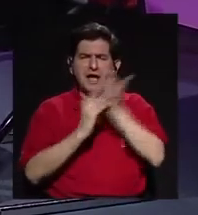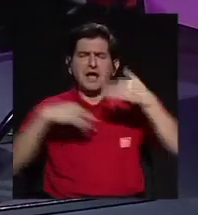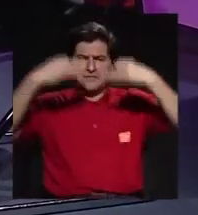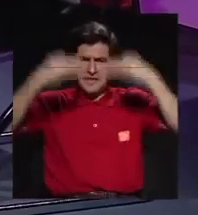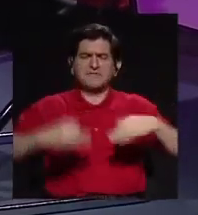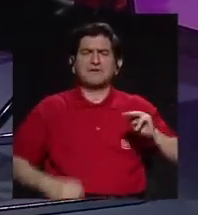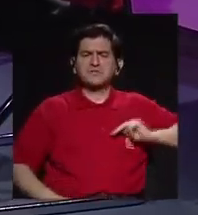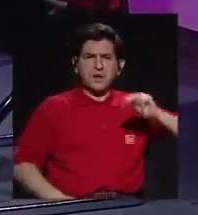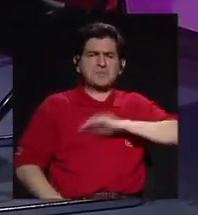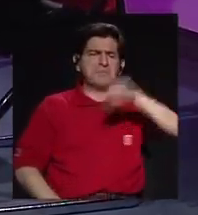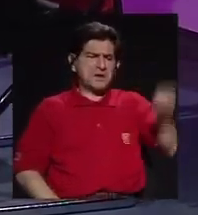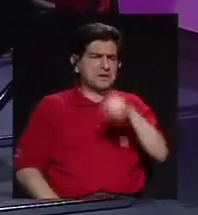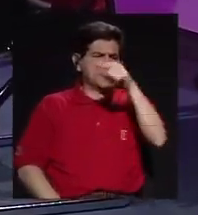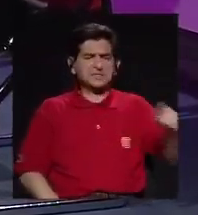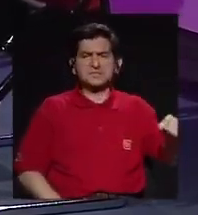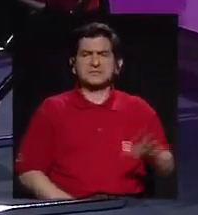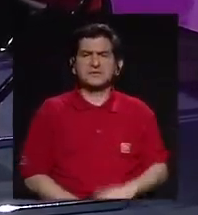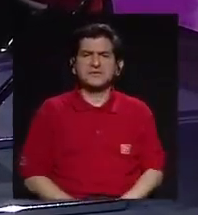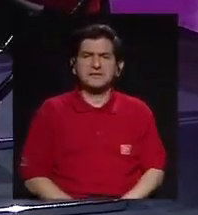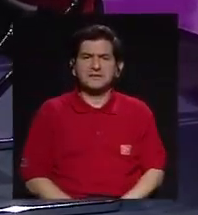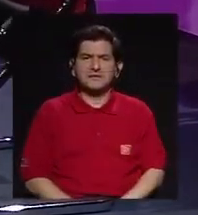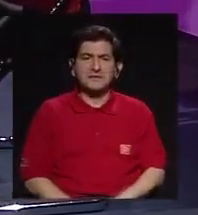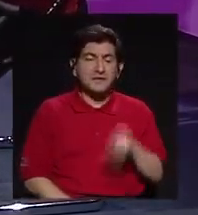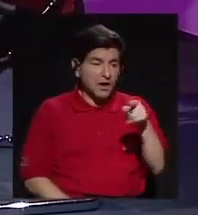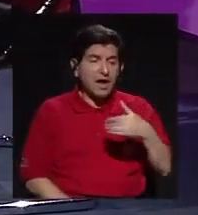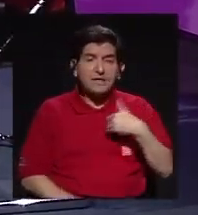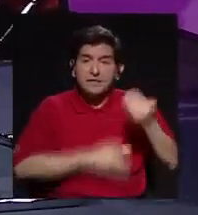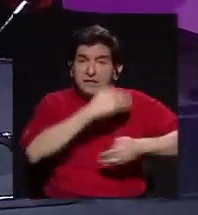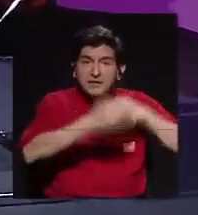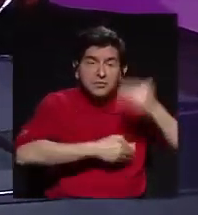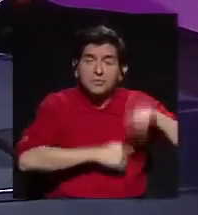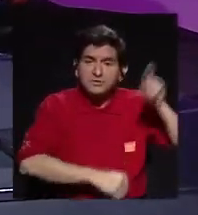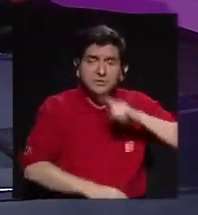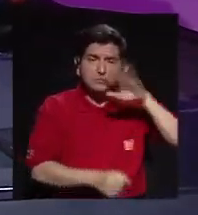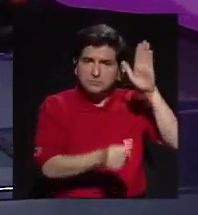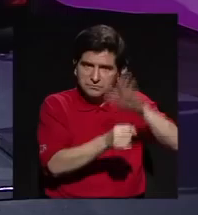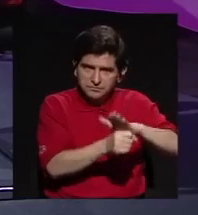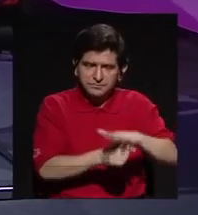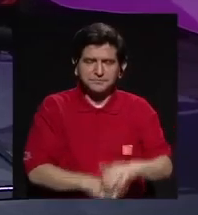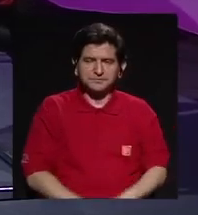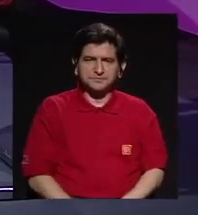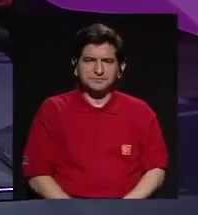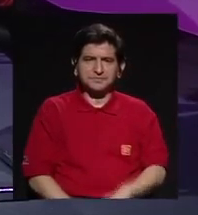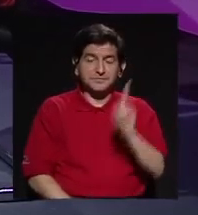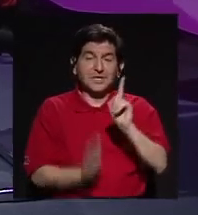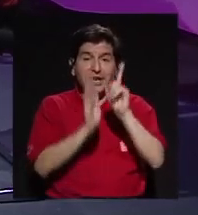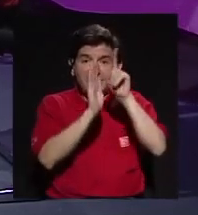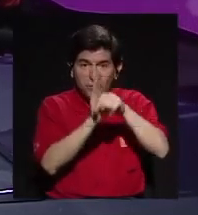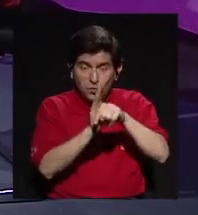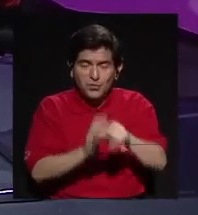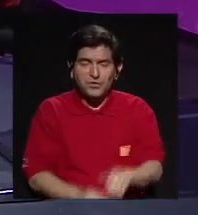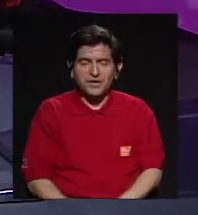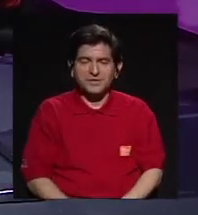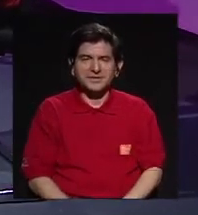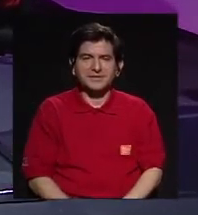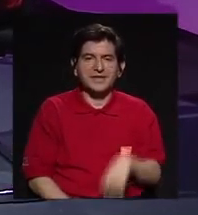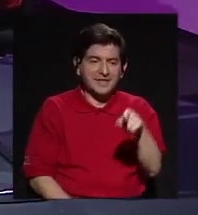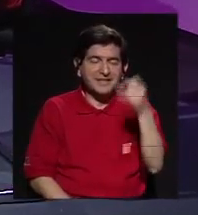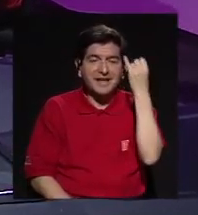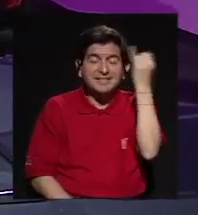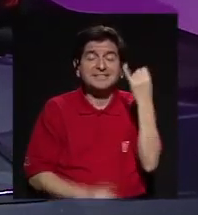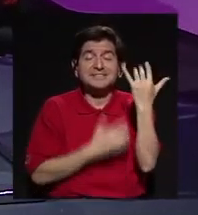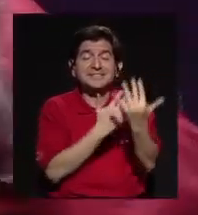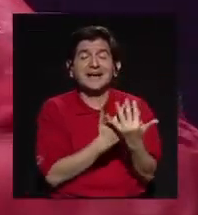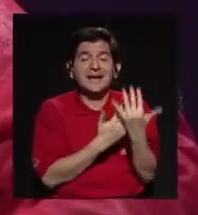el ministerio tal, o sea, hay de obligaciones ahí, que tiene que cumplir y no se esta a idea de esperanza. Un minuto. El de ahí de se mujeres. Deriva de esta idea de